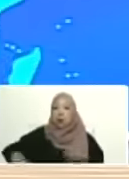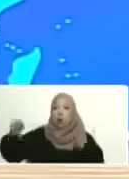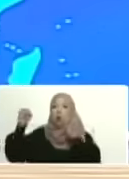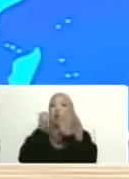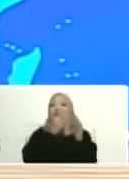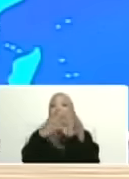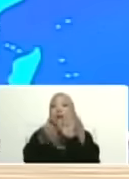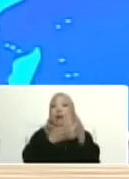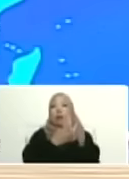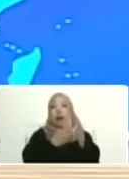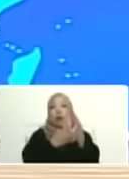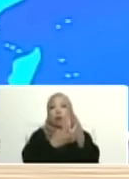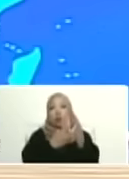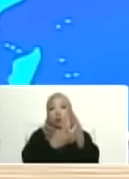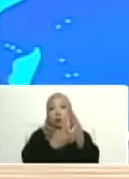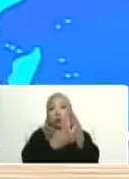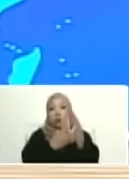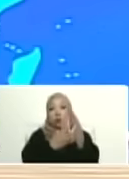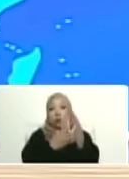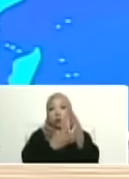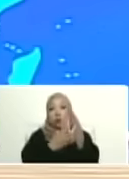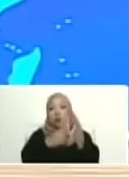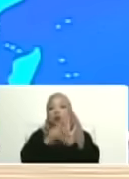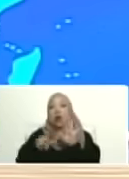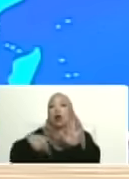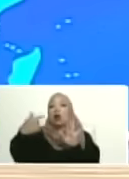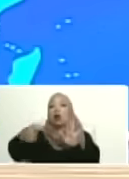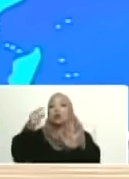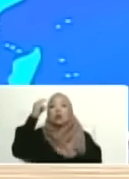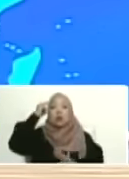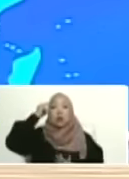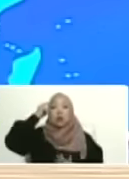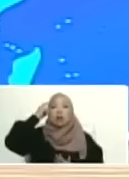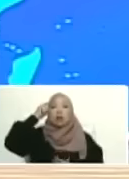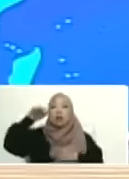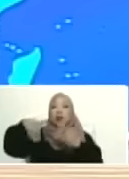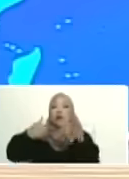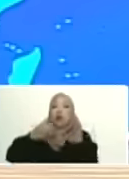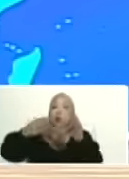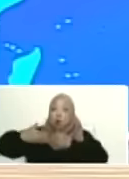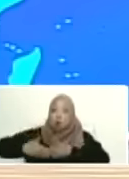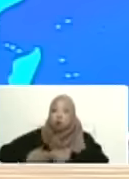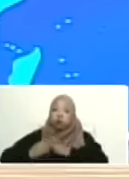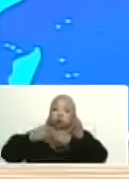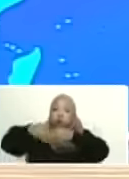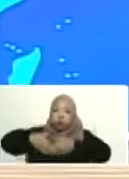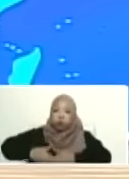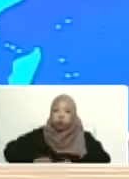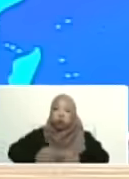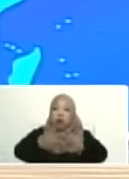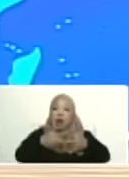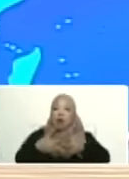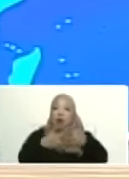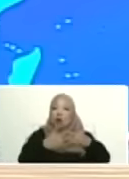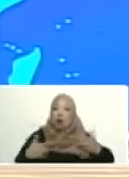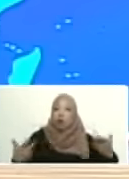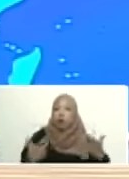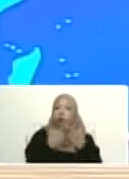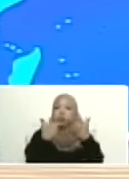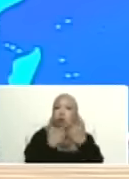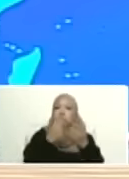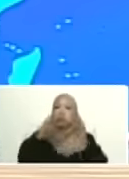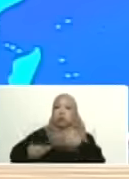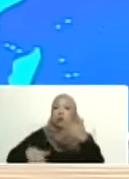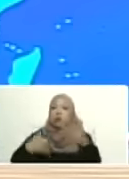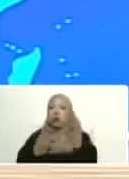Estado y a los días llega un barco de guerra de los marines estadounidenses, se baja un